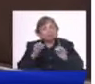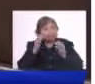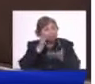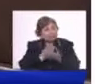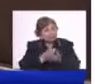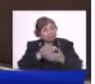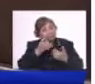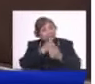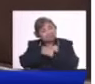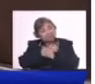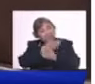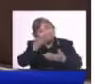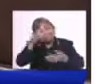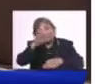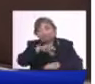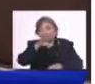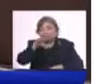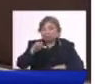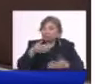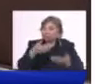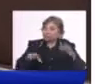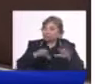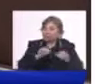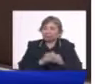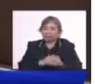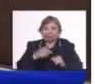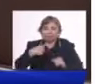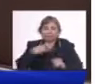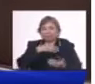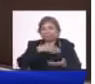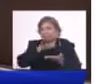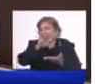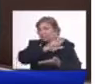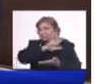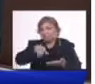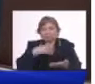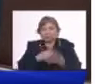de generosidad con el pueblo, hay que hacerlo. Nos vamos todos,